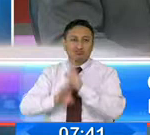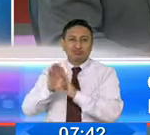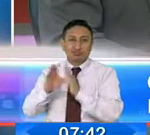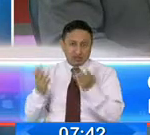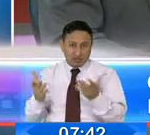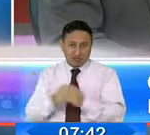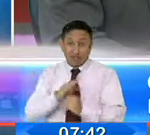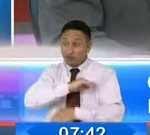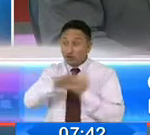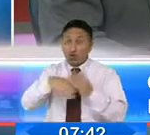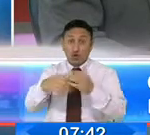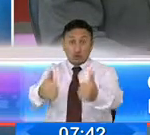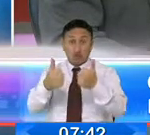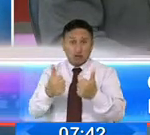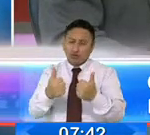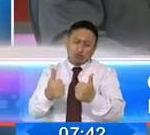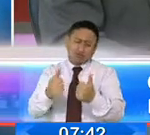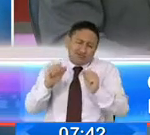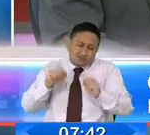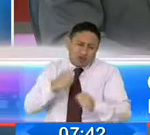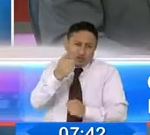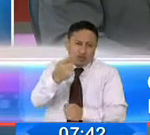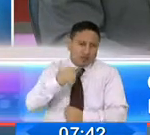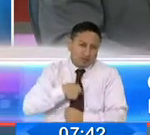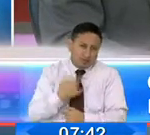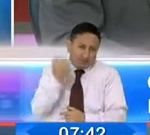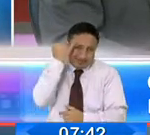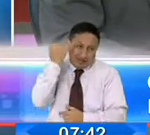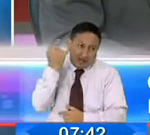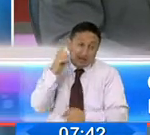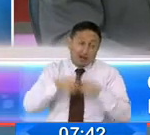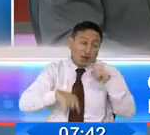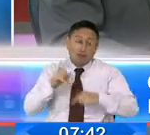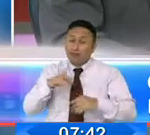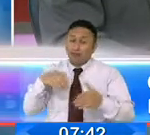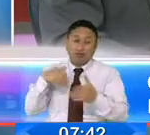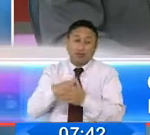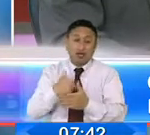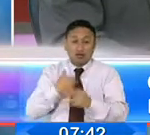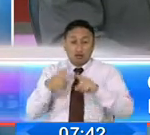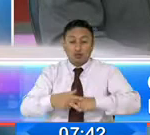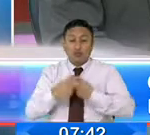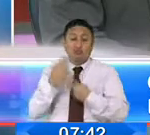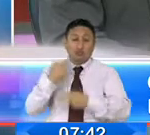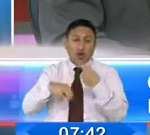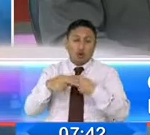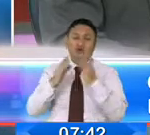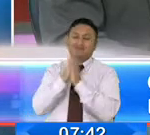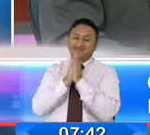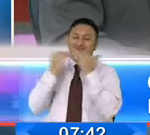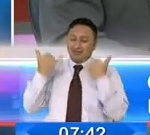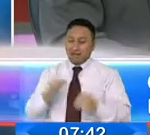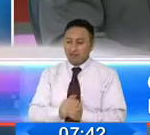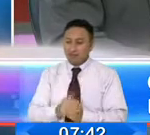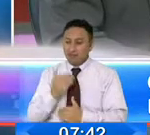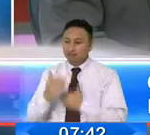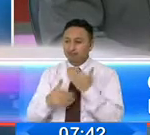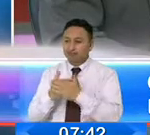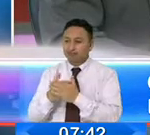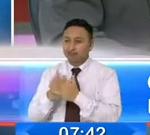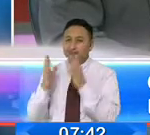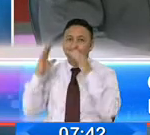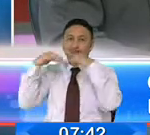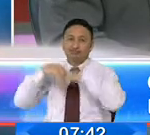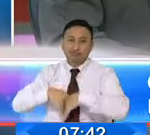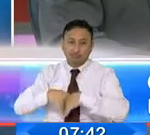idea es buena. Nos ha pasado a todos, a usted y a mí. Sin duda. Cuando uno emprende un negocio con mucha ilusión, pero que lamentablemente no puede cuajar